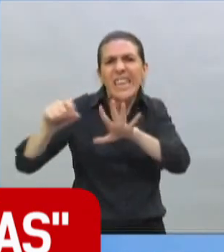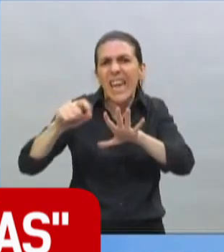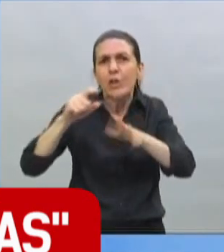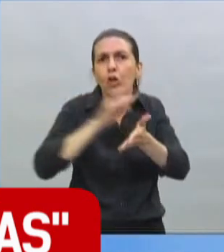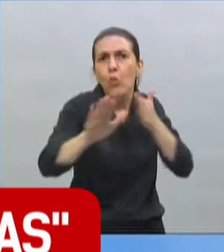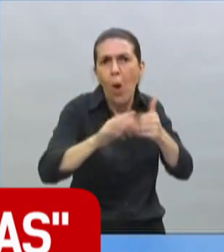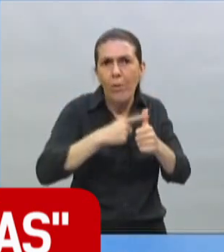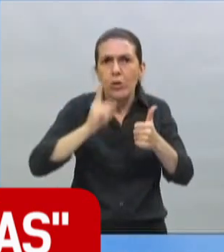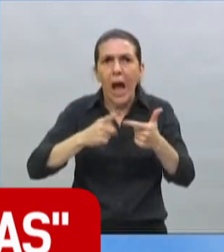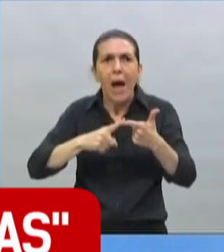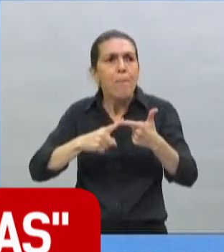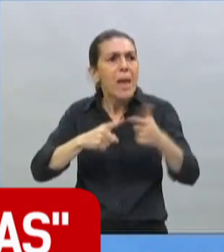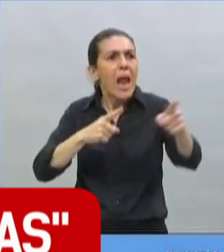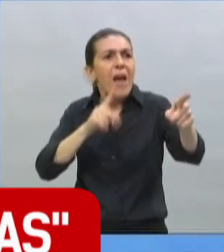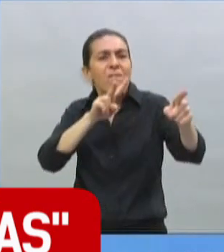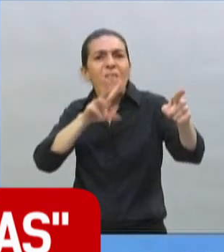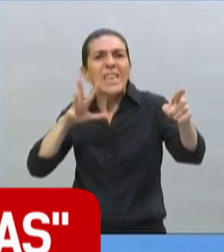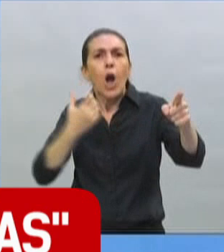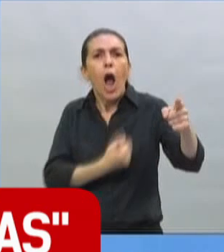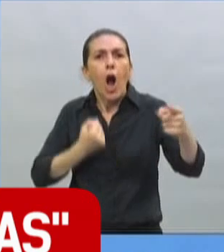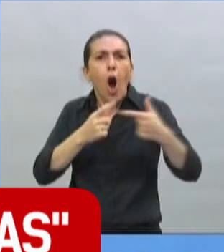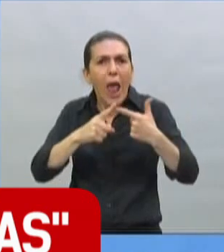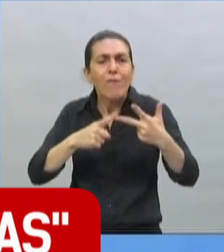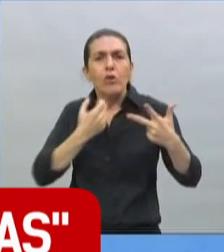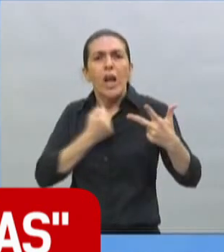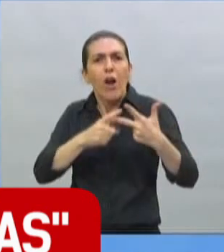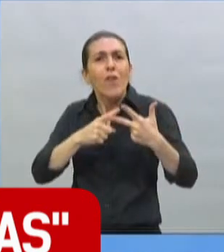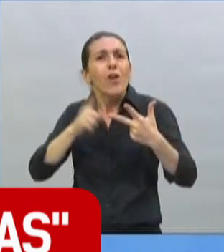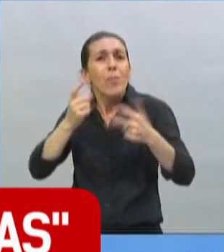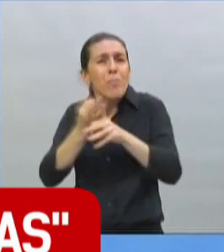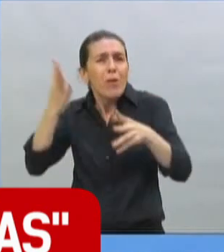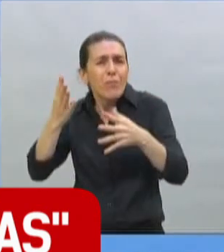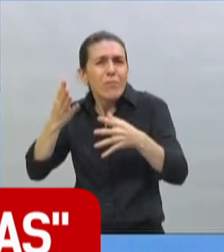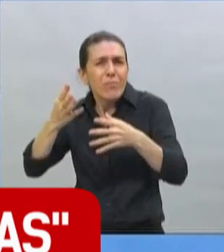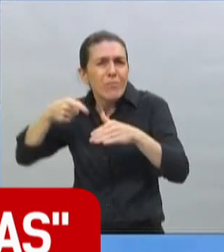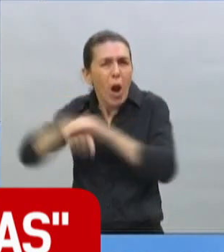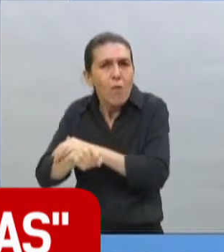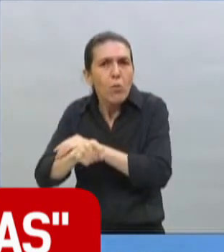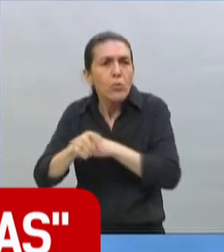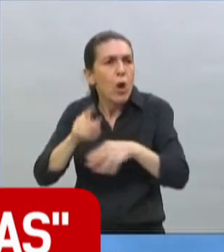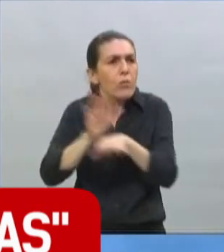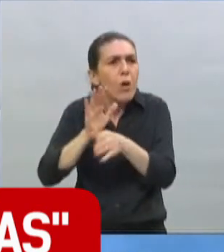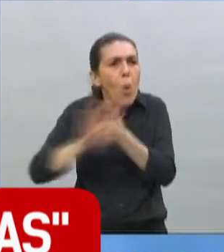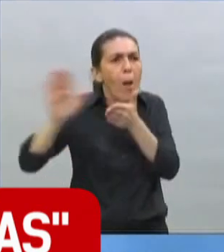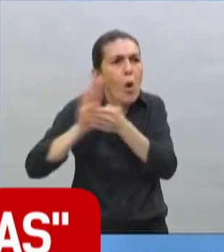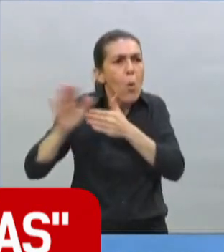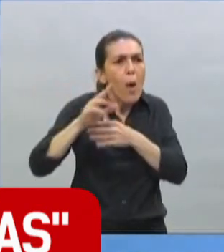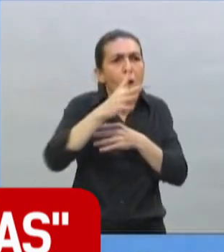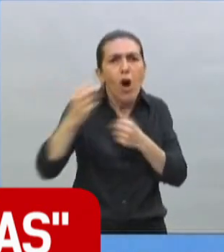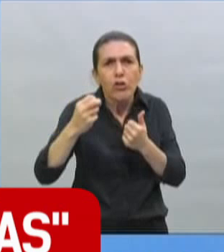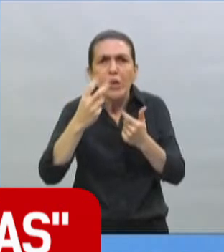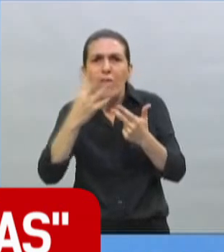ecógrafos portátiles nuevos, 25 ecógrafos multipropósitos de alta complejidad nuevos. Hemos sumado a las camas